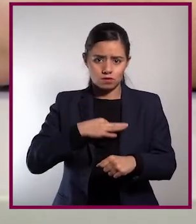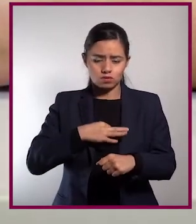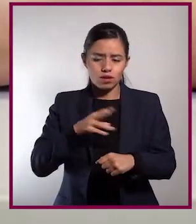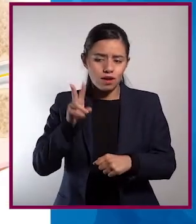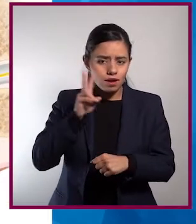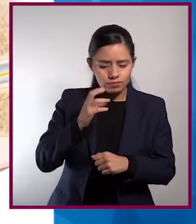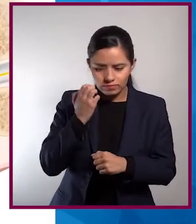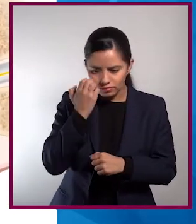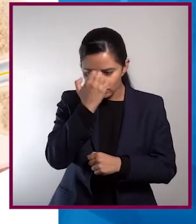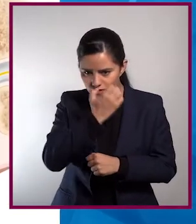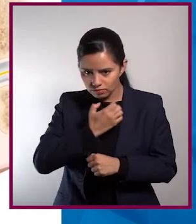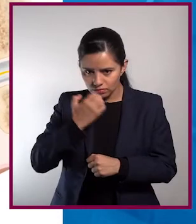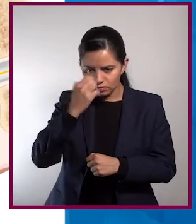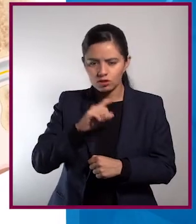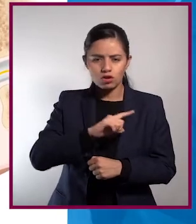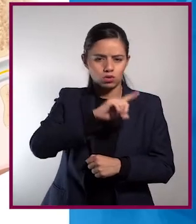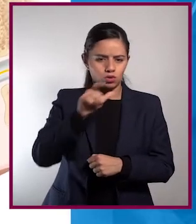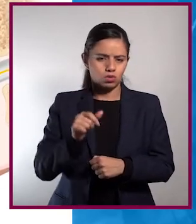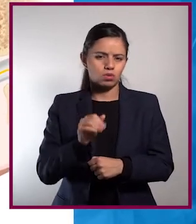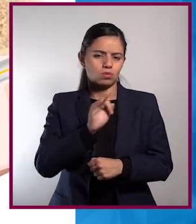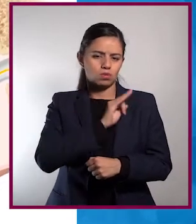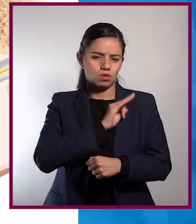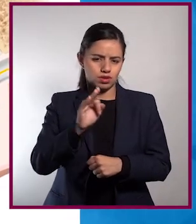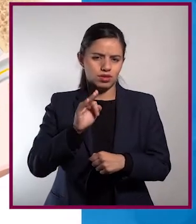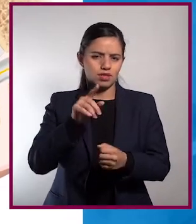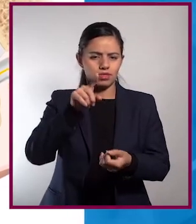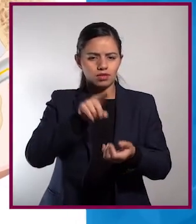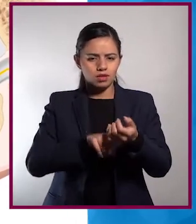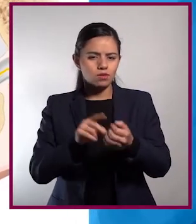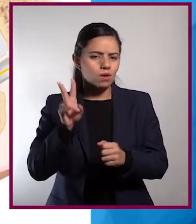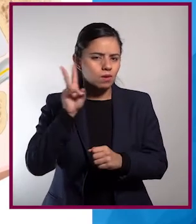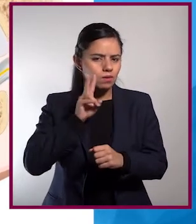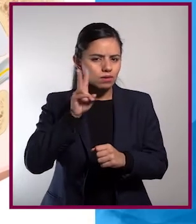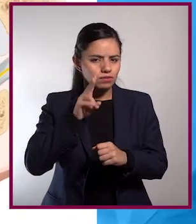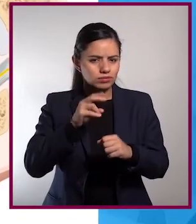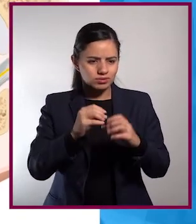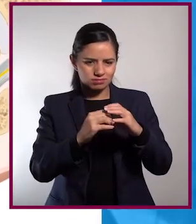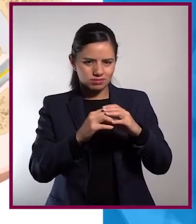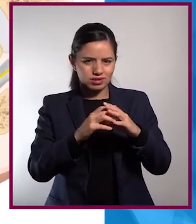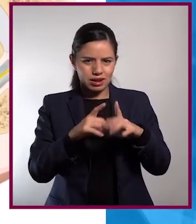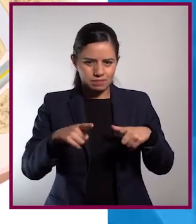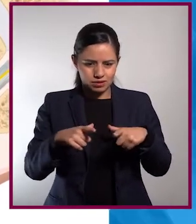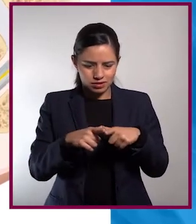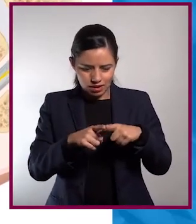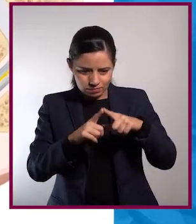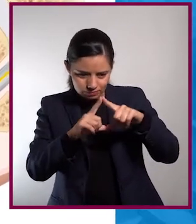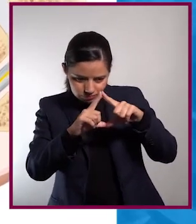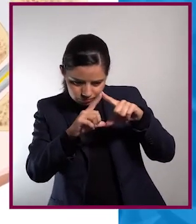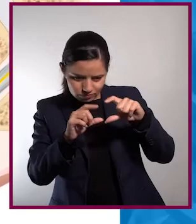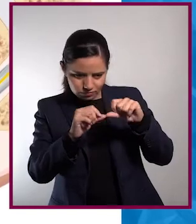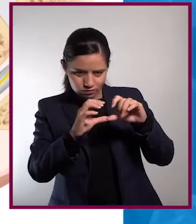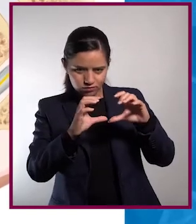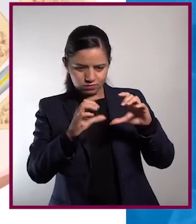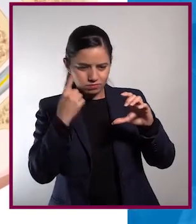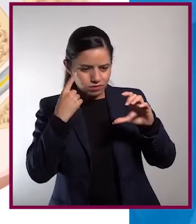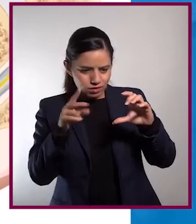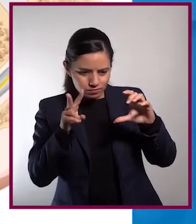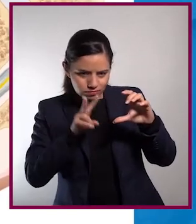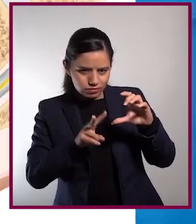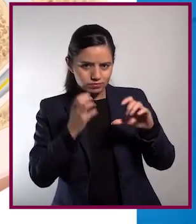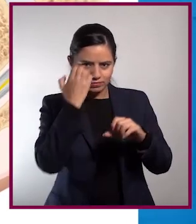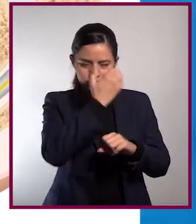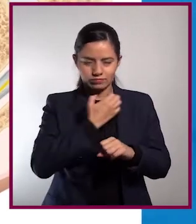infecciones. Finalmente, puede hacerse una ecografía transvaginal que brinda información precisa del útero, ovarios y